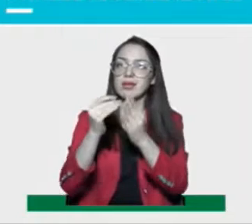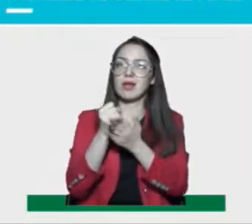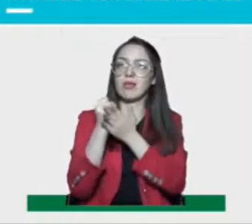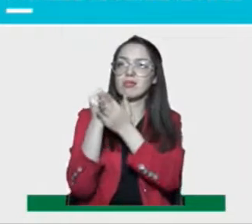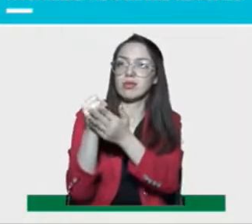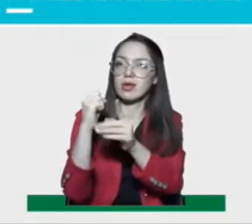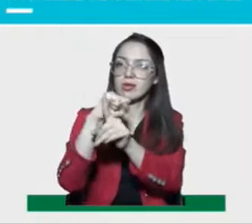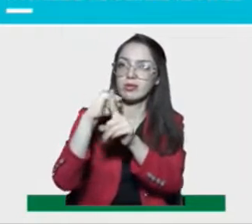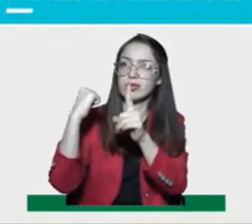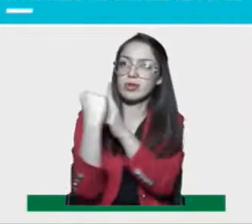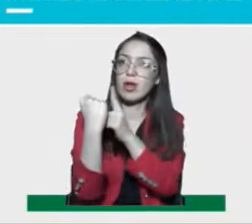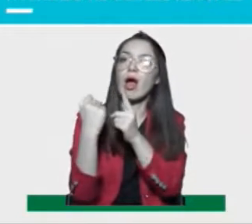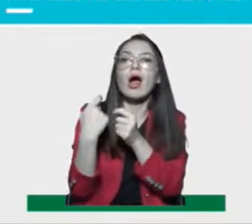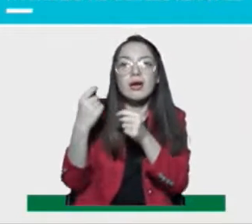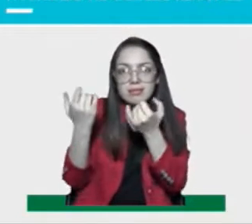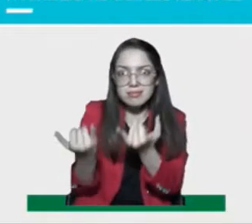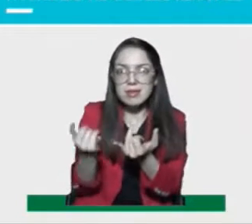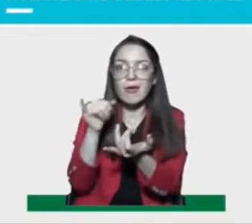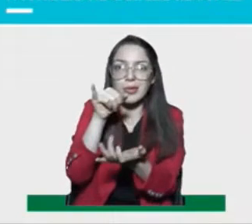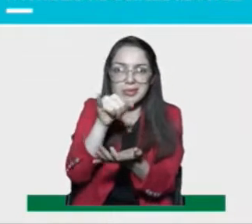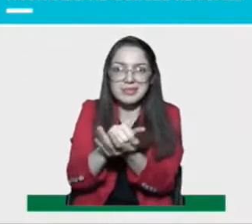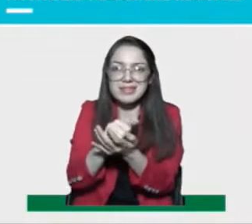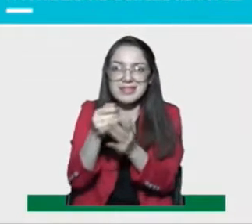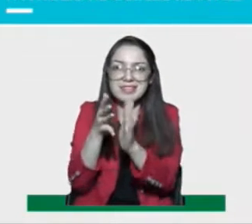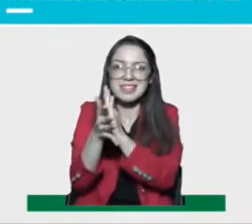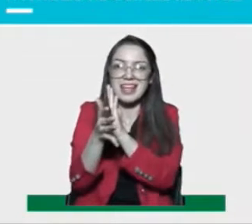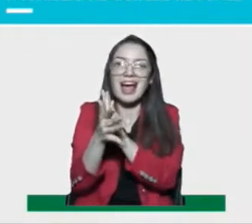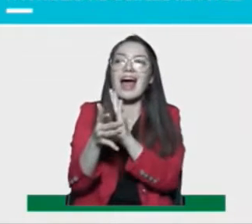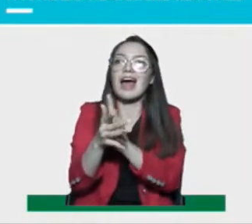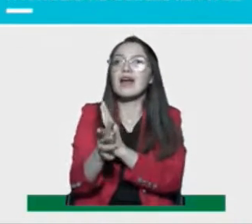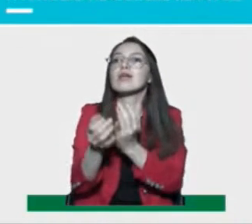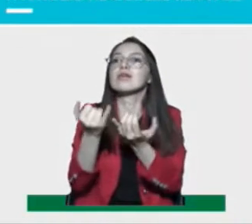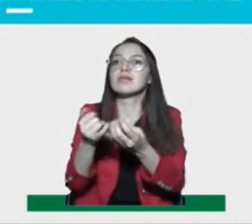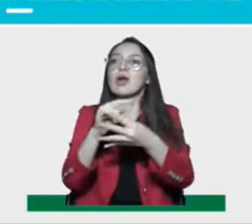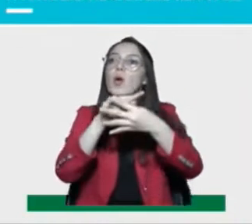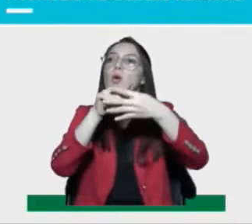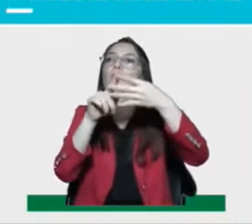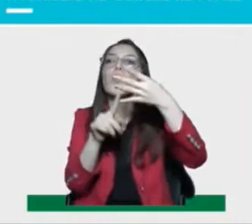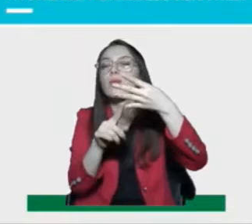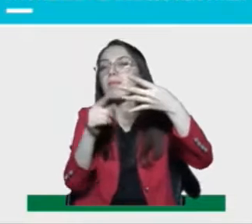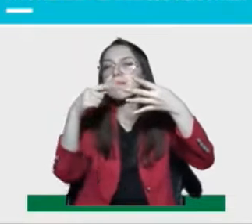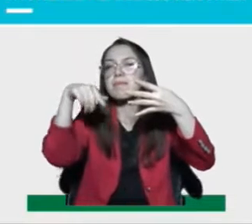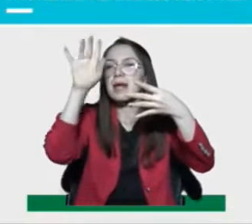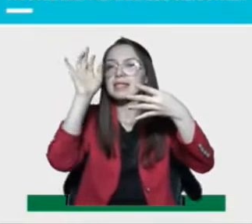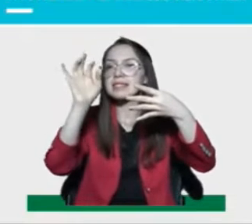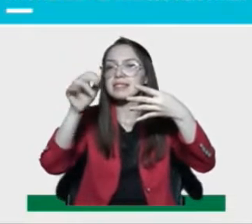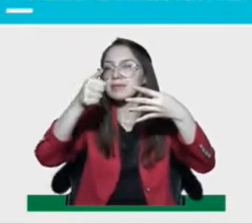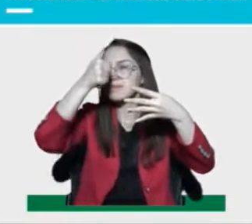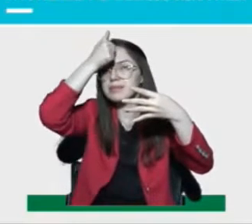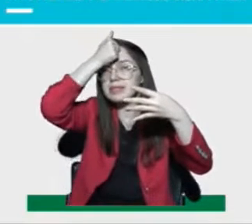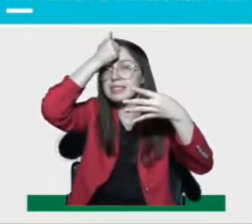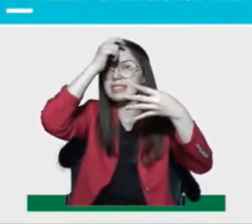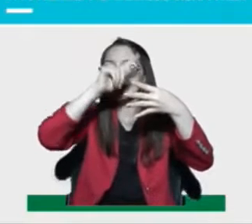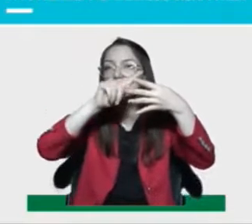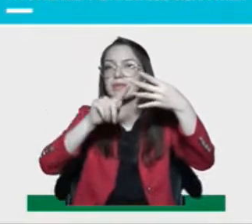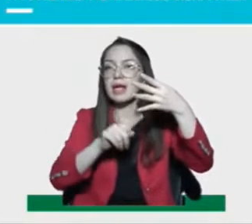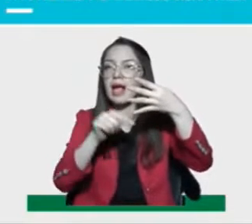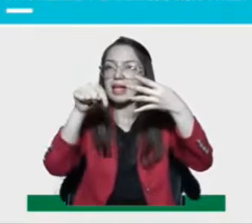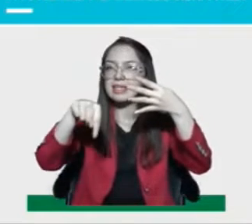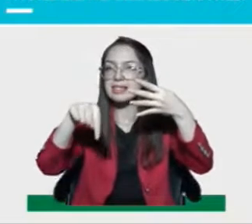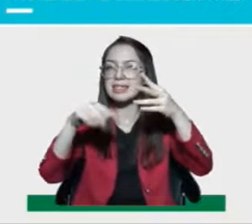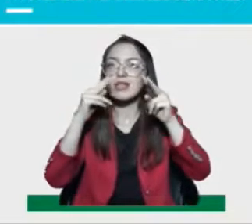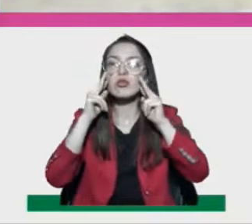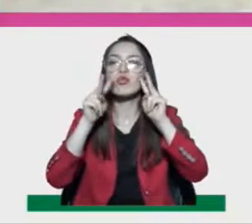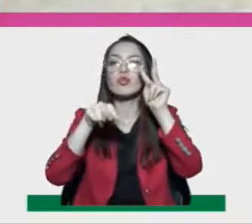parte también de lo que estamos celebrando en este encuentro. Entonces, estas son, digamos, las tipologías que realmente trabajamos el